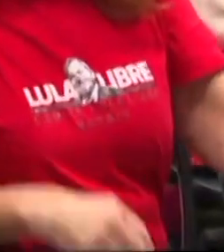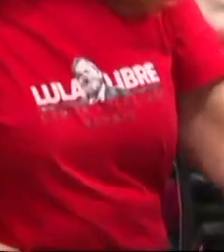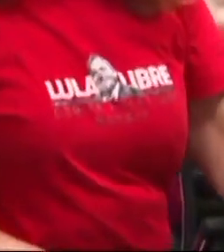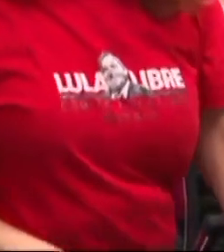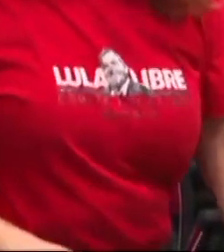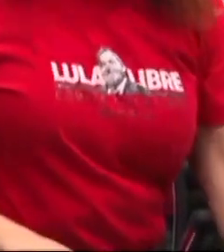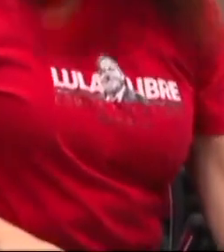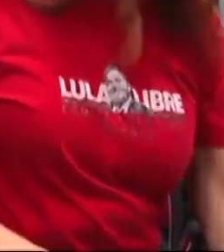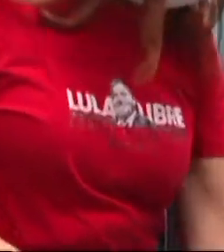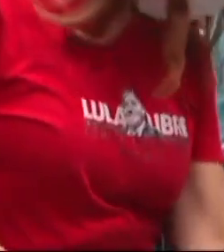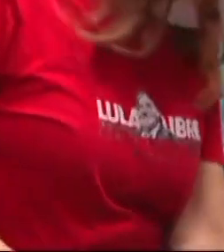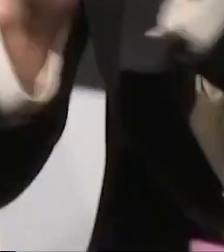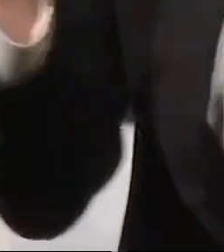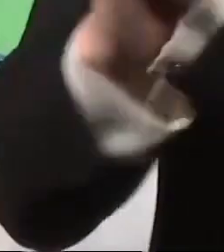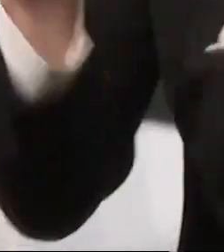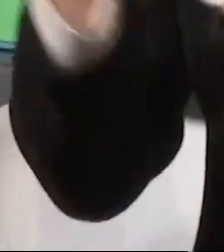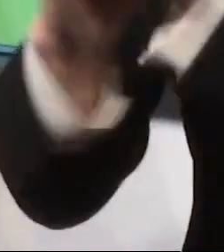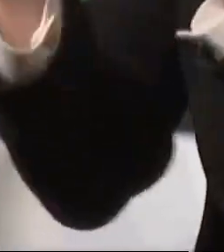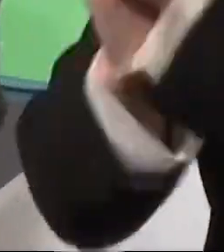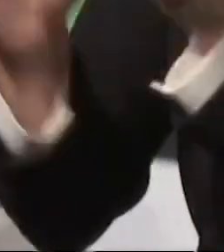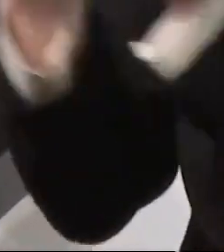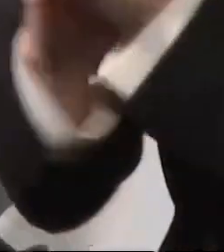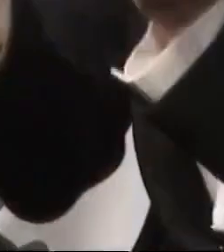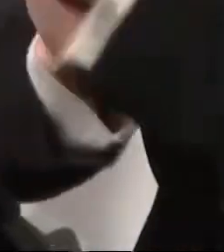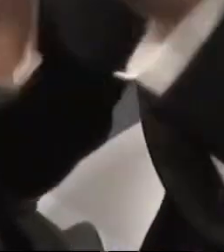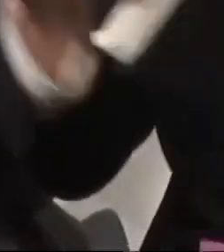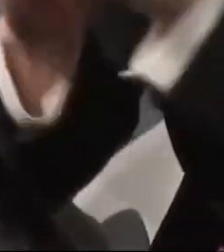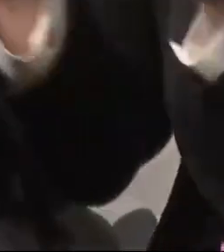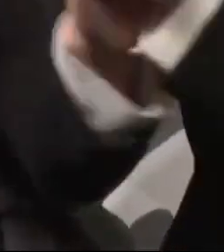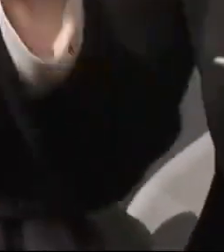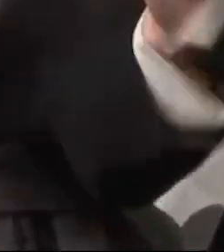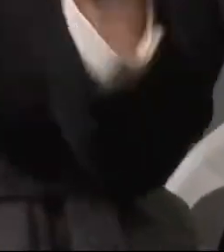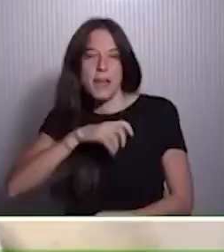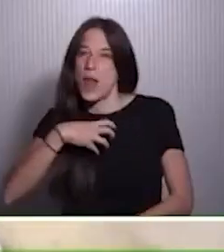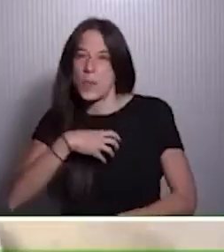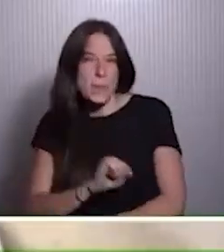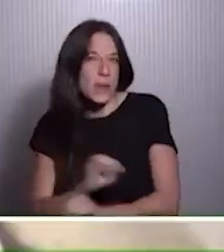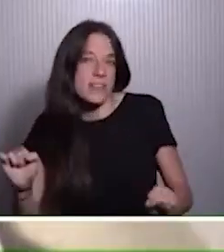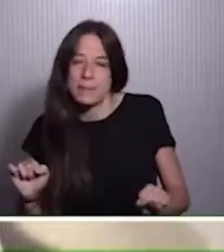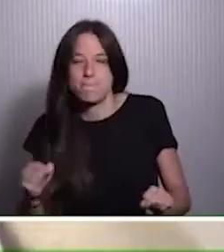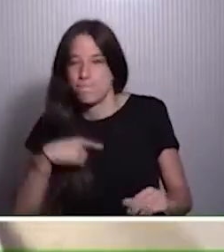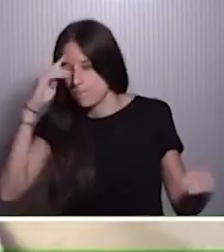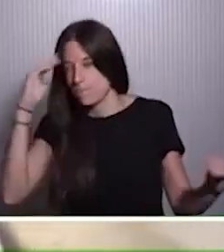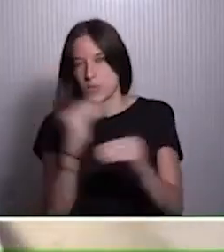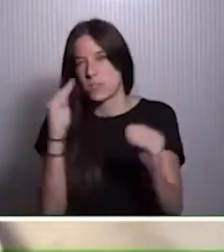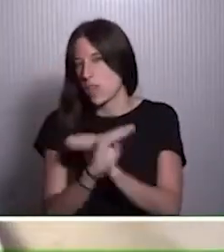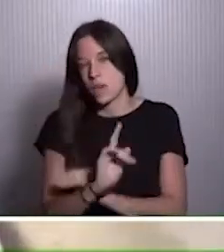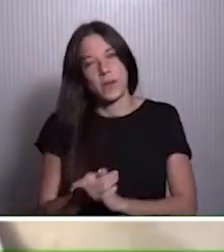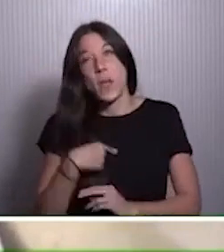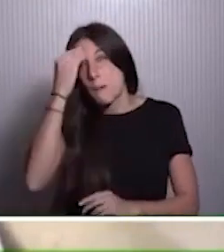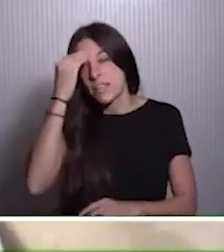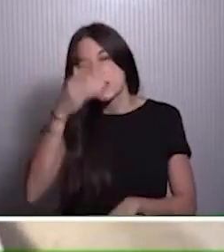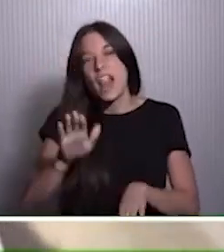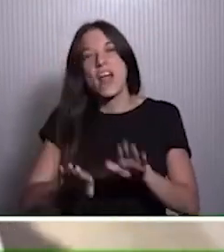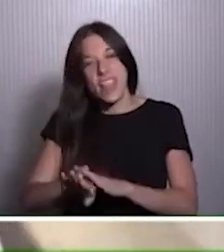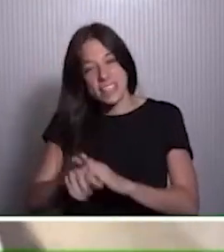celebrado en la casa américa y que también ha contado con la participación de la líder de podemos y jone velar creo que la derecha y especialmente la